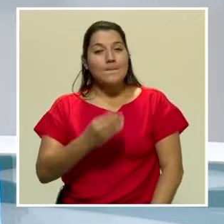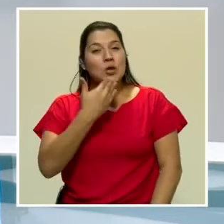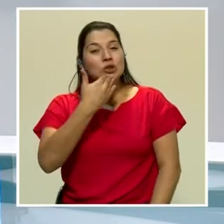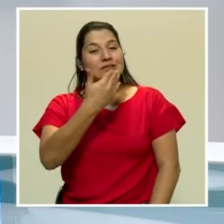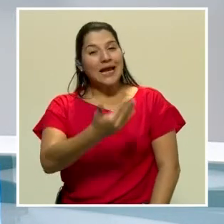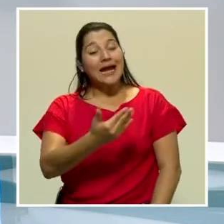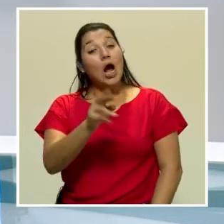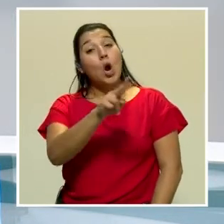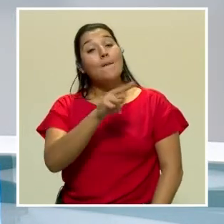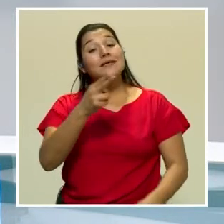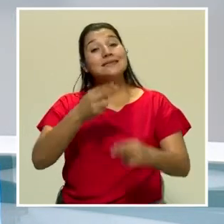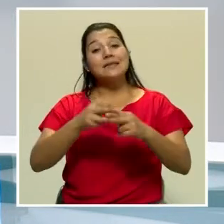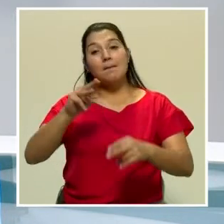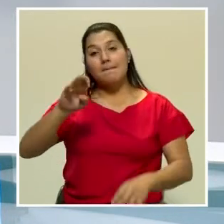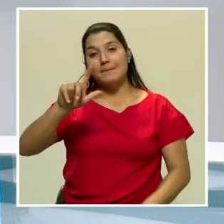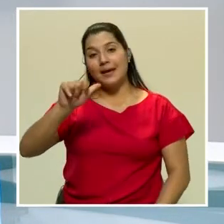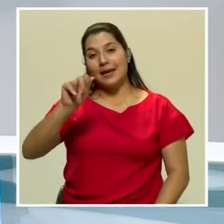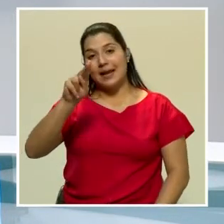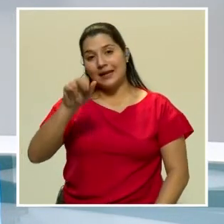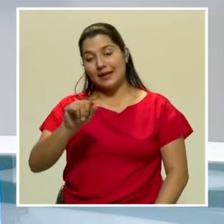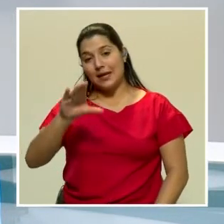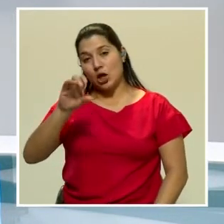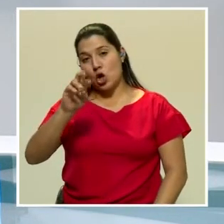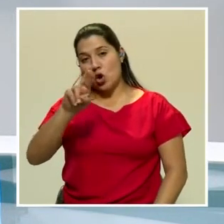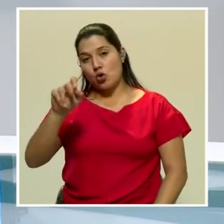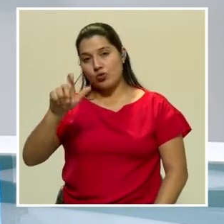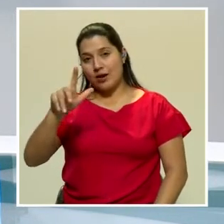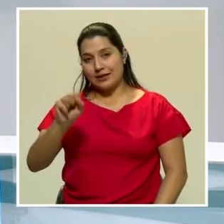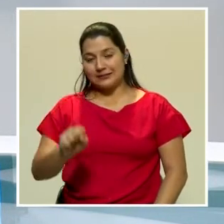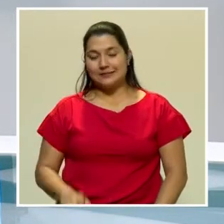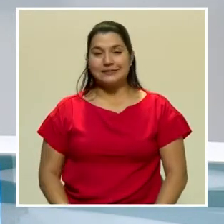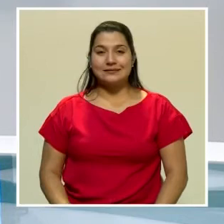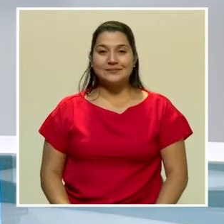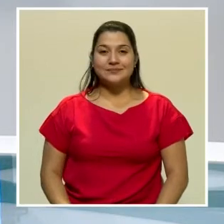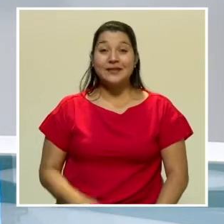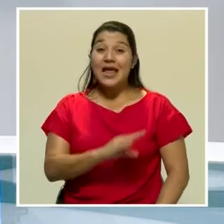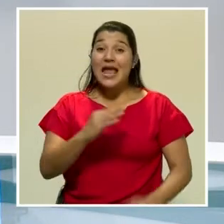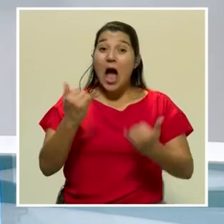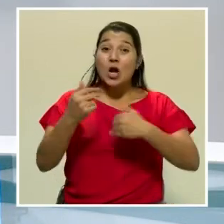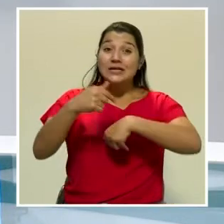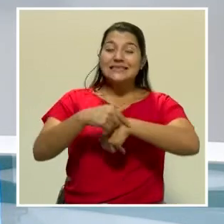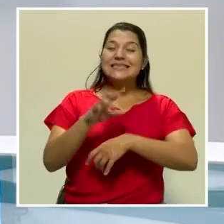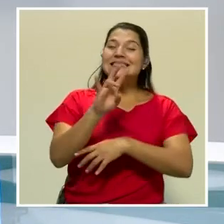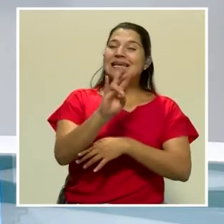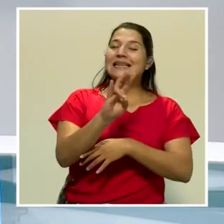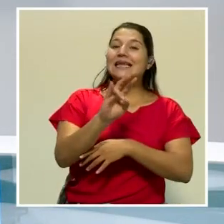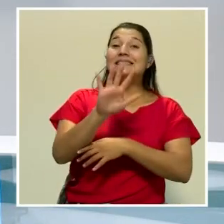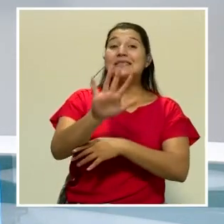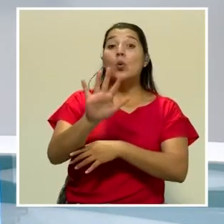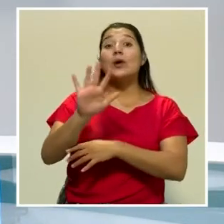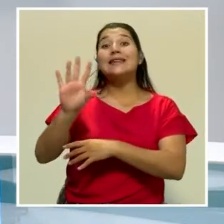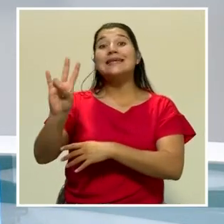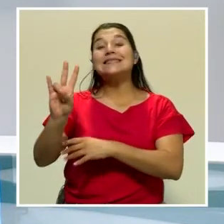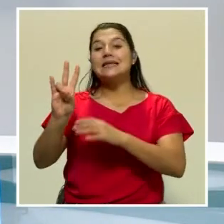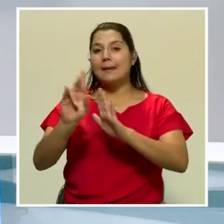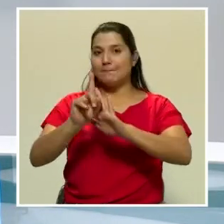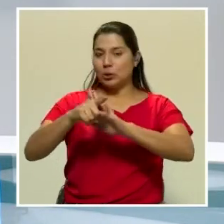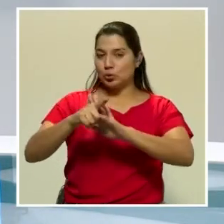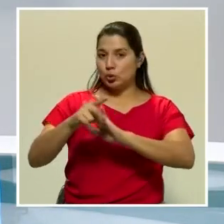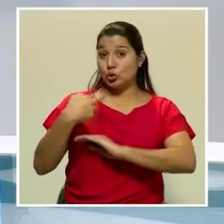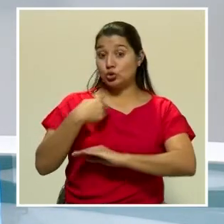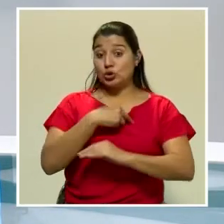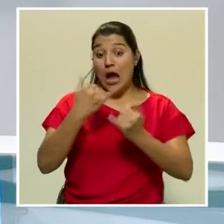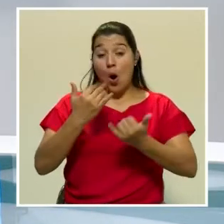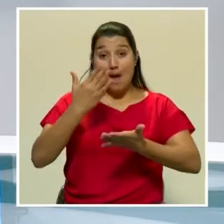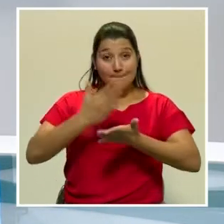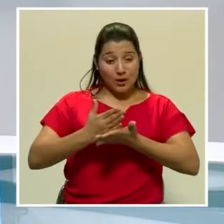Muchísimas gracias a nuestra compañera Melanie Corrales. Y a las 7 de la noche con 57 minutos nos